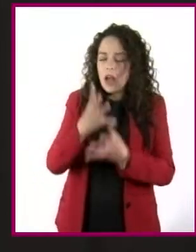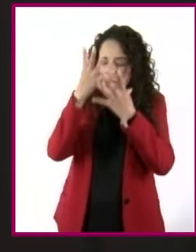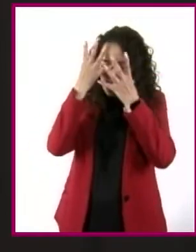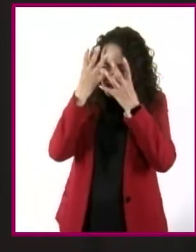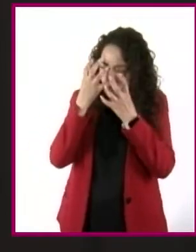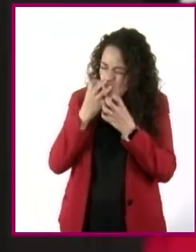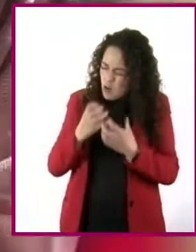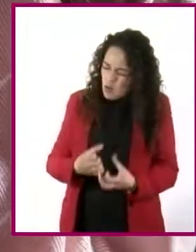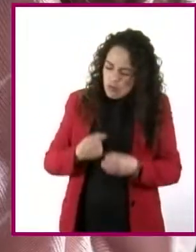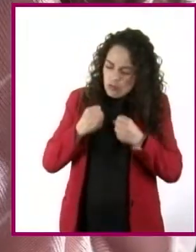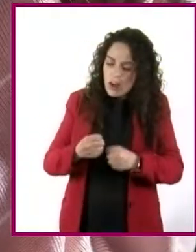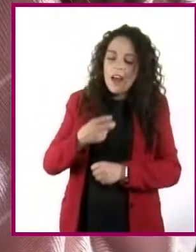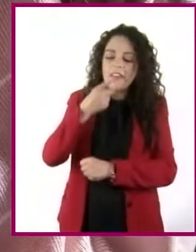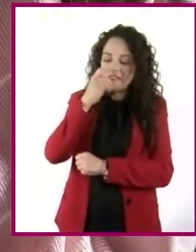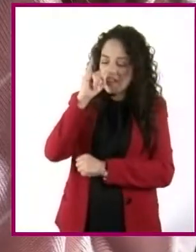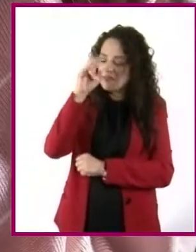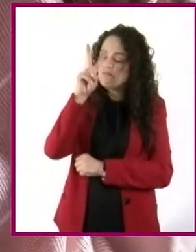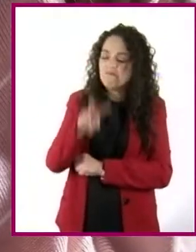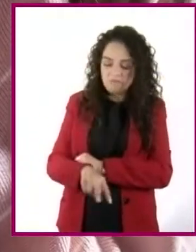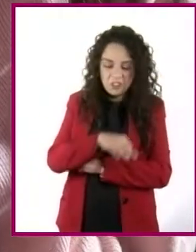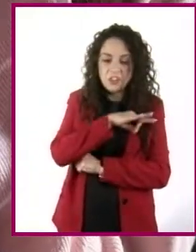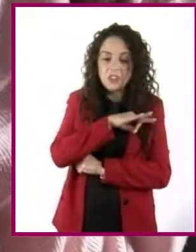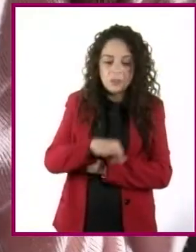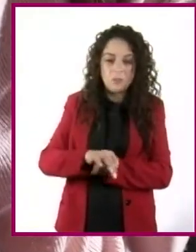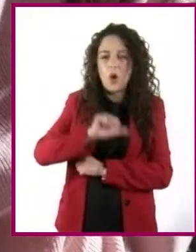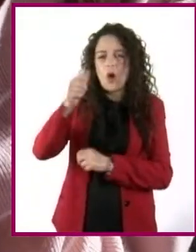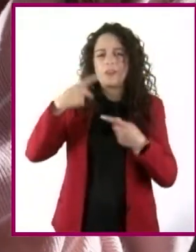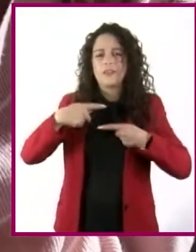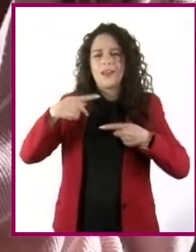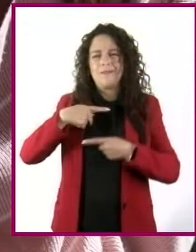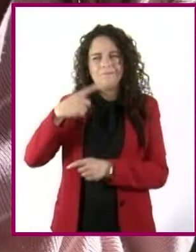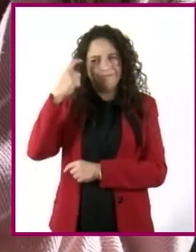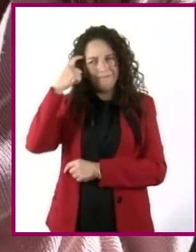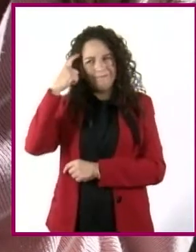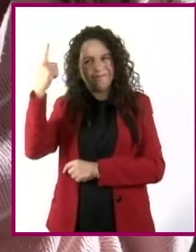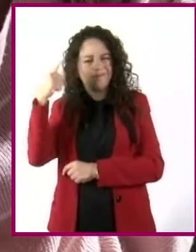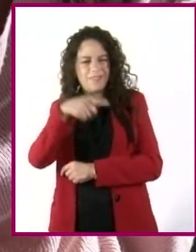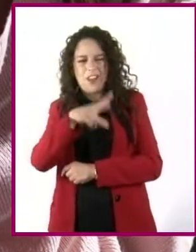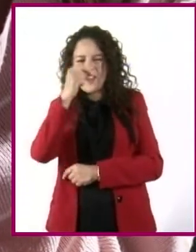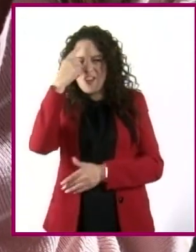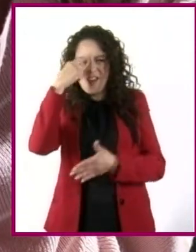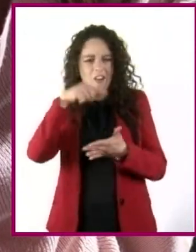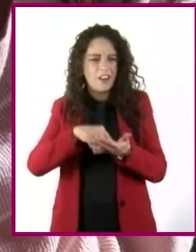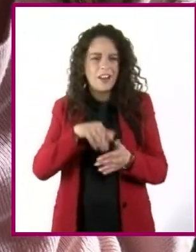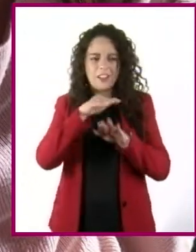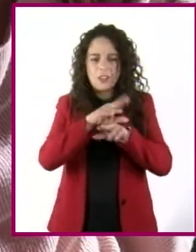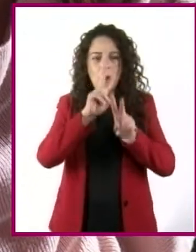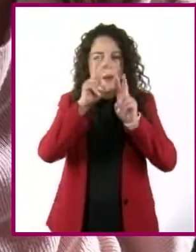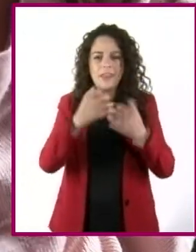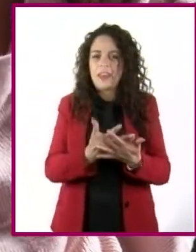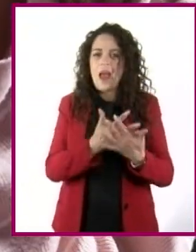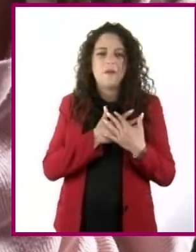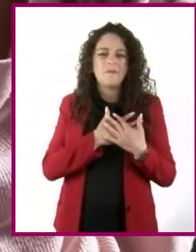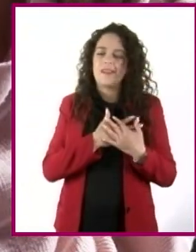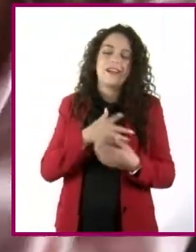dirán que sí, mientras los más escépticos en torno a la existencia del amor los